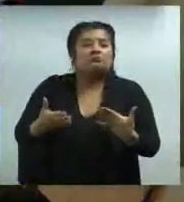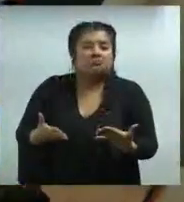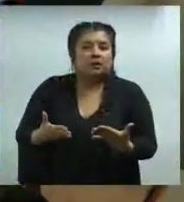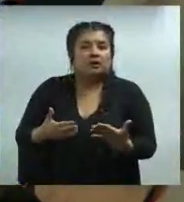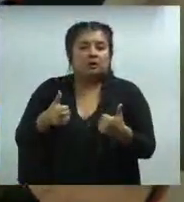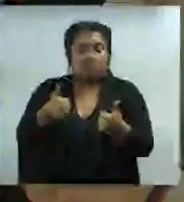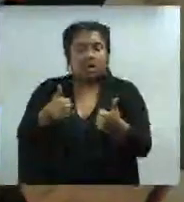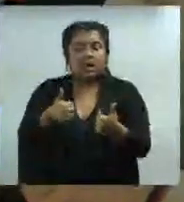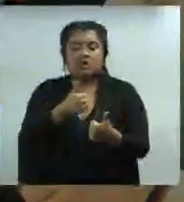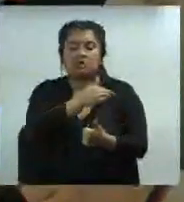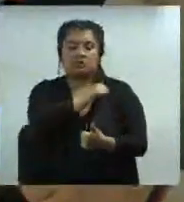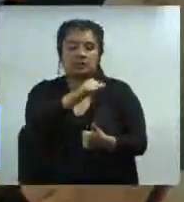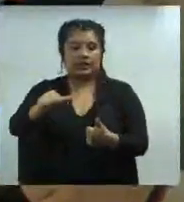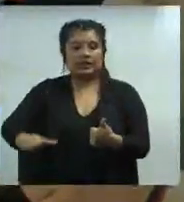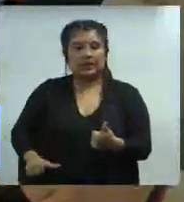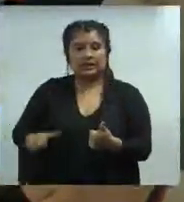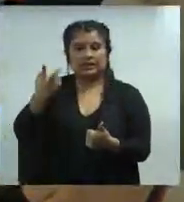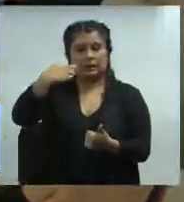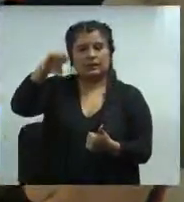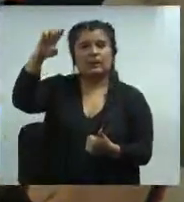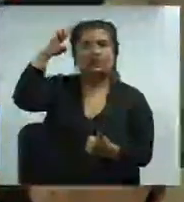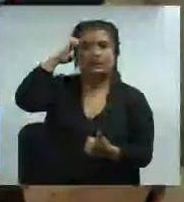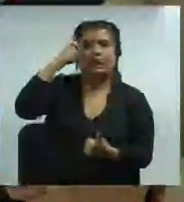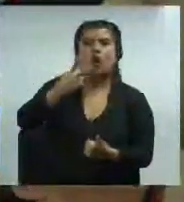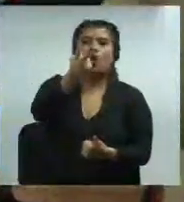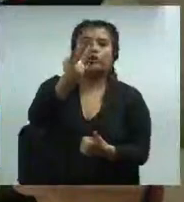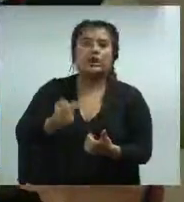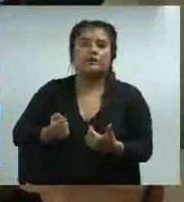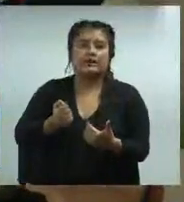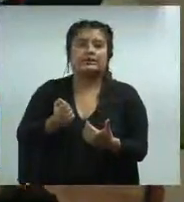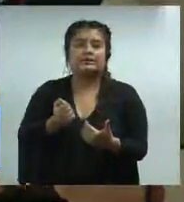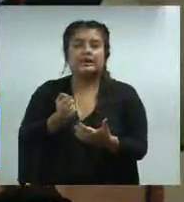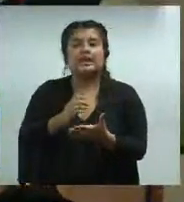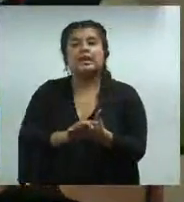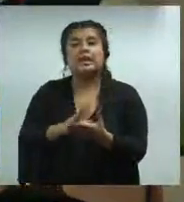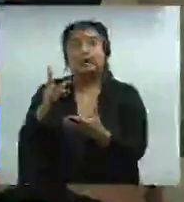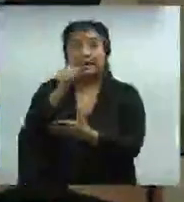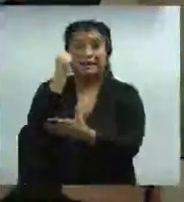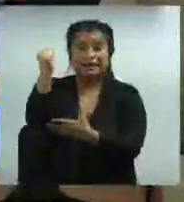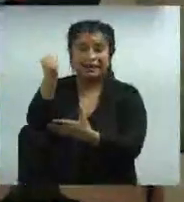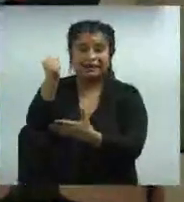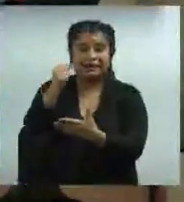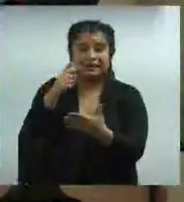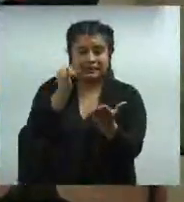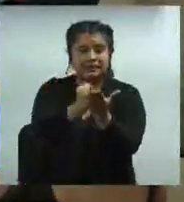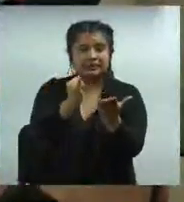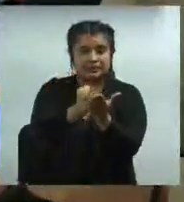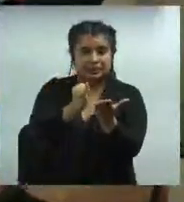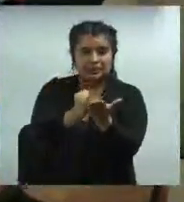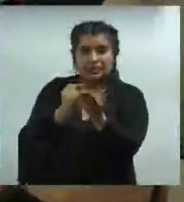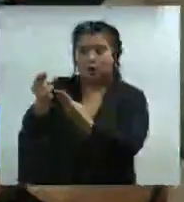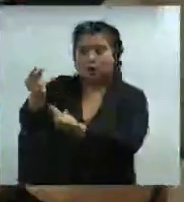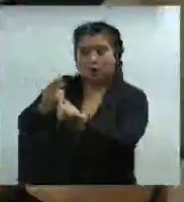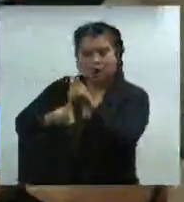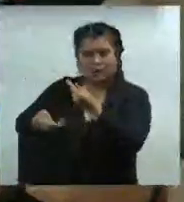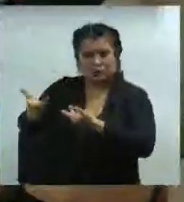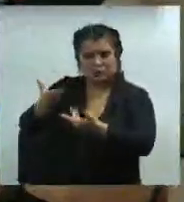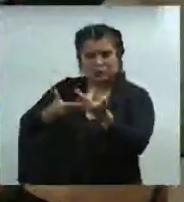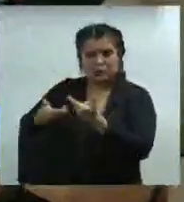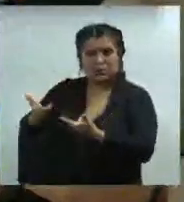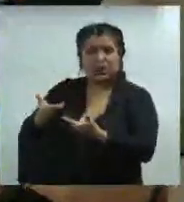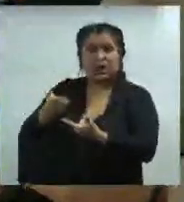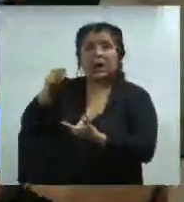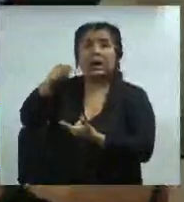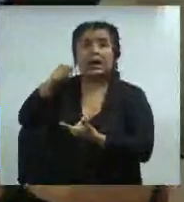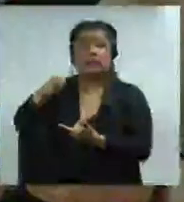los alcaldes y de manera política y para volver a ganar la presidencia de la ANAM, hizo gestiones ante el presidente de ese entonces para que se